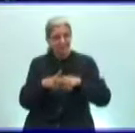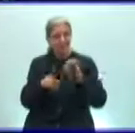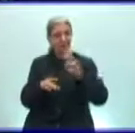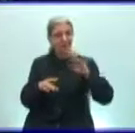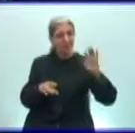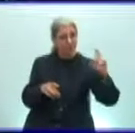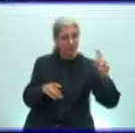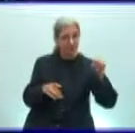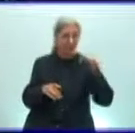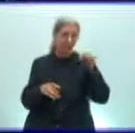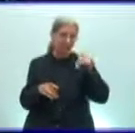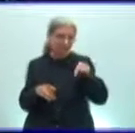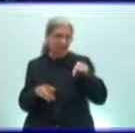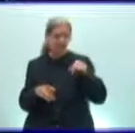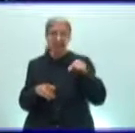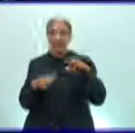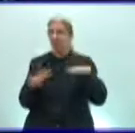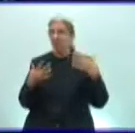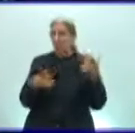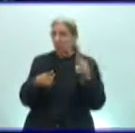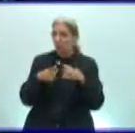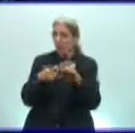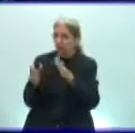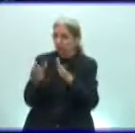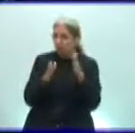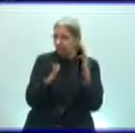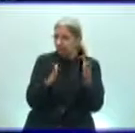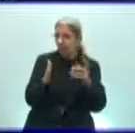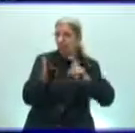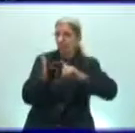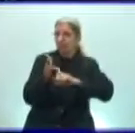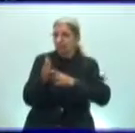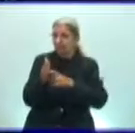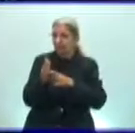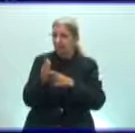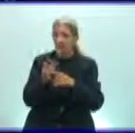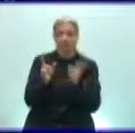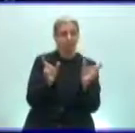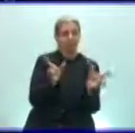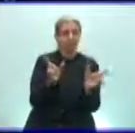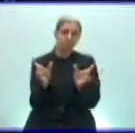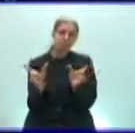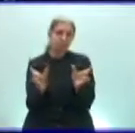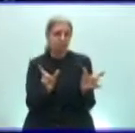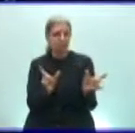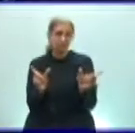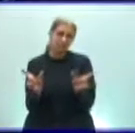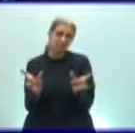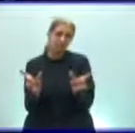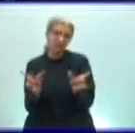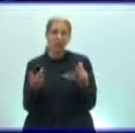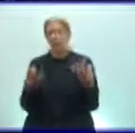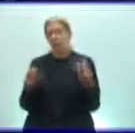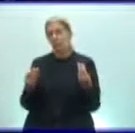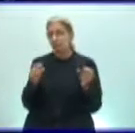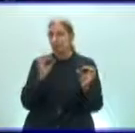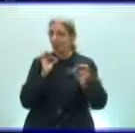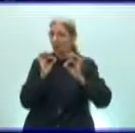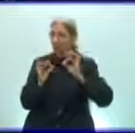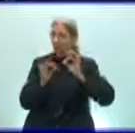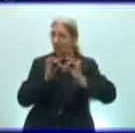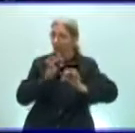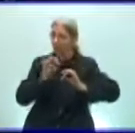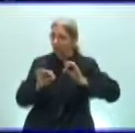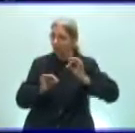que estamos multiplicando por un producto de variables por otros, por tanto, hay mucho cuidado